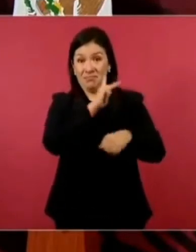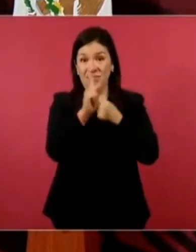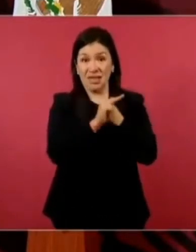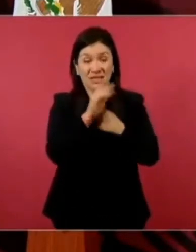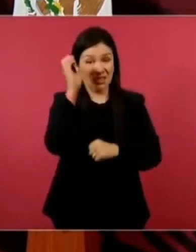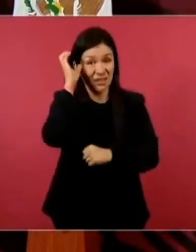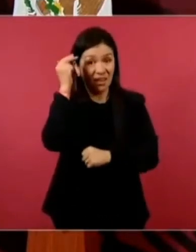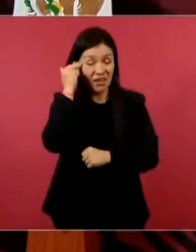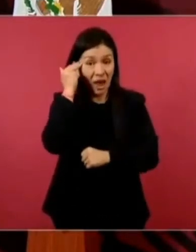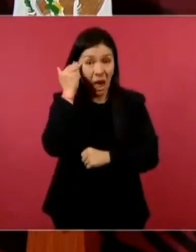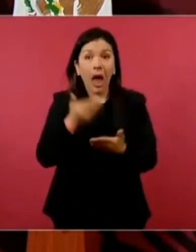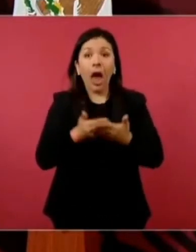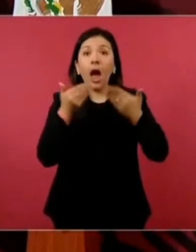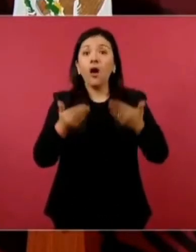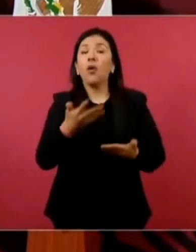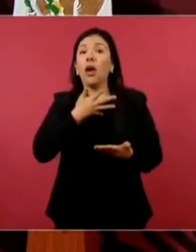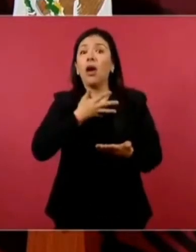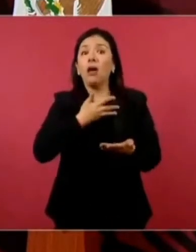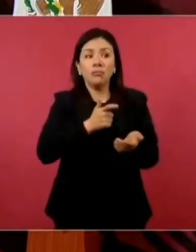tiene mejores salarios